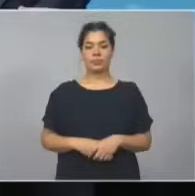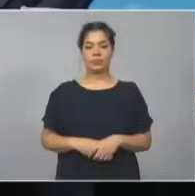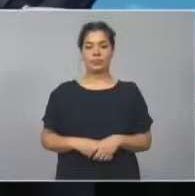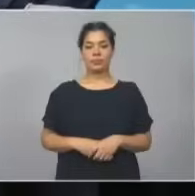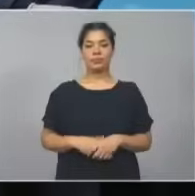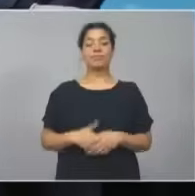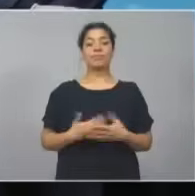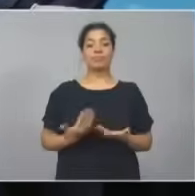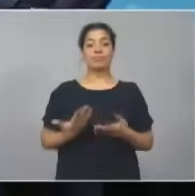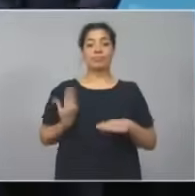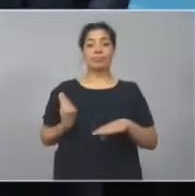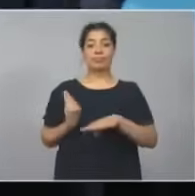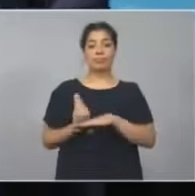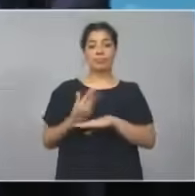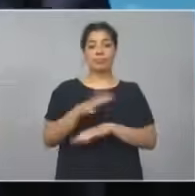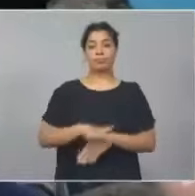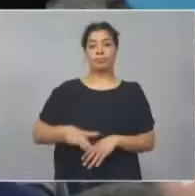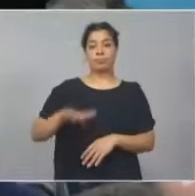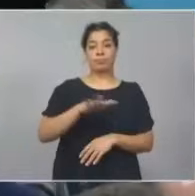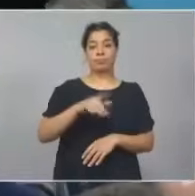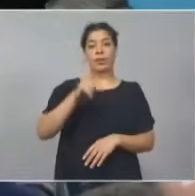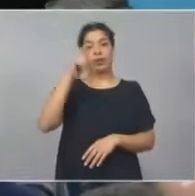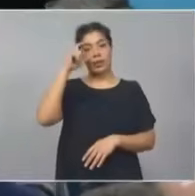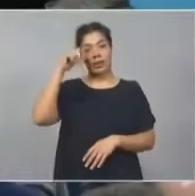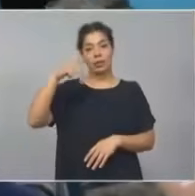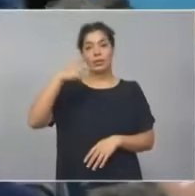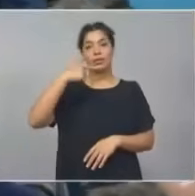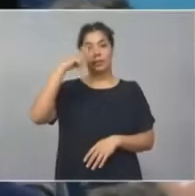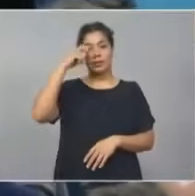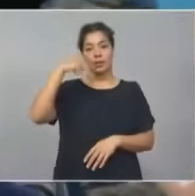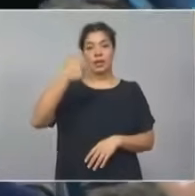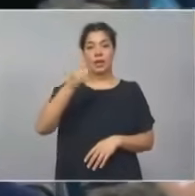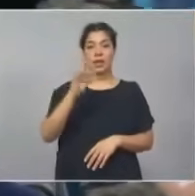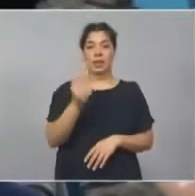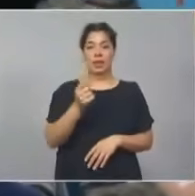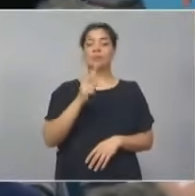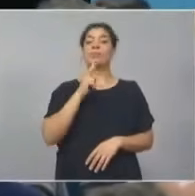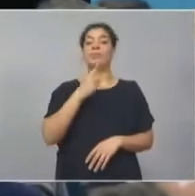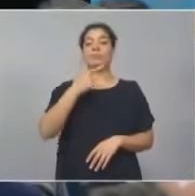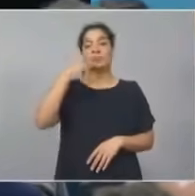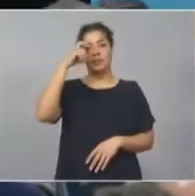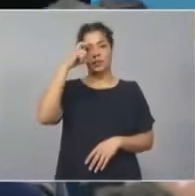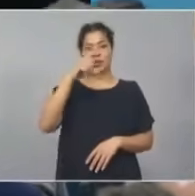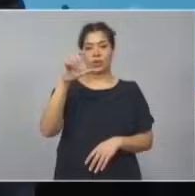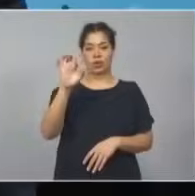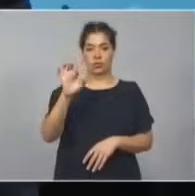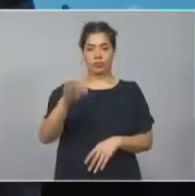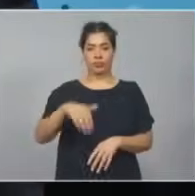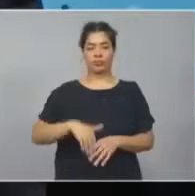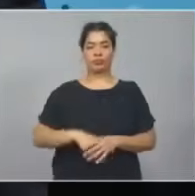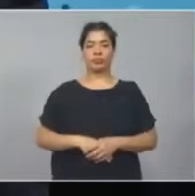Por el municipio de Ensenada vamos a invitar a su intendente Mario Carlos Seco.